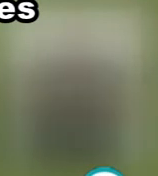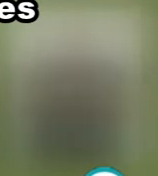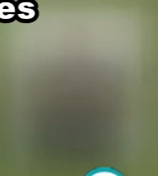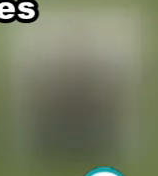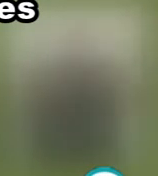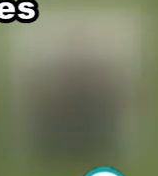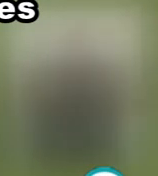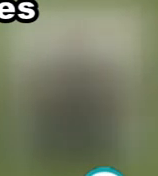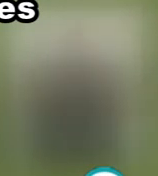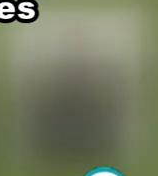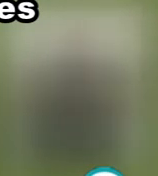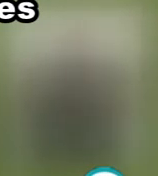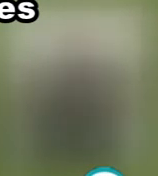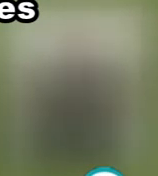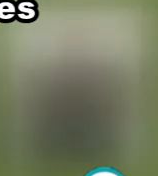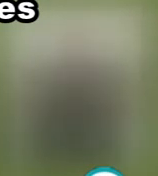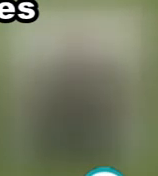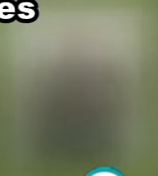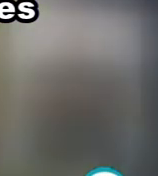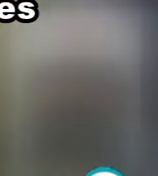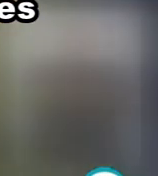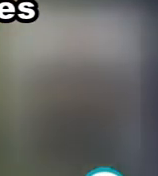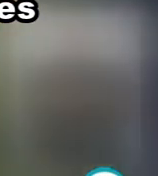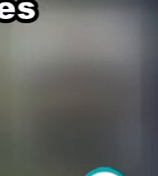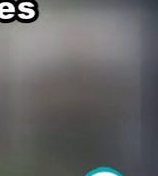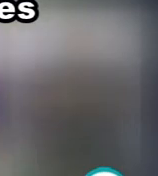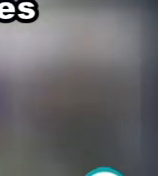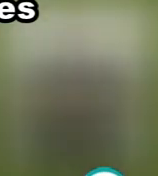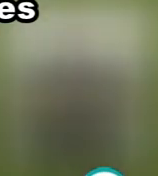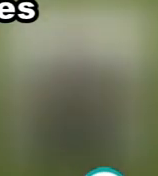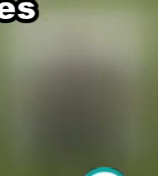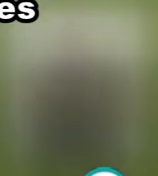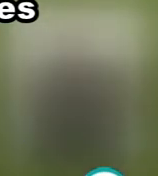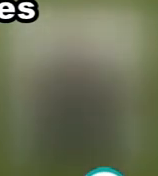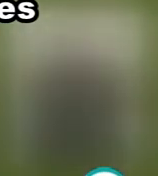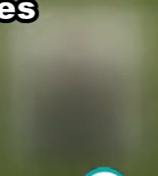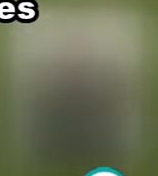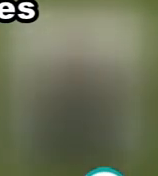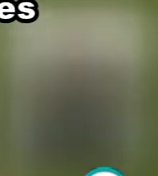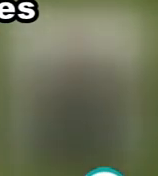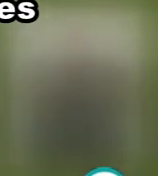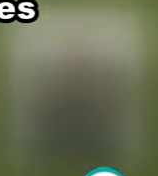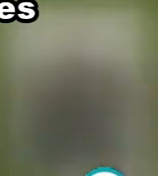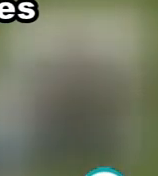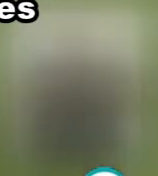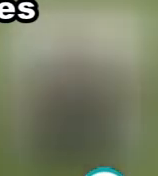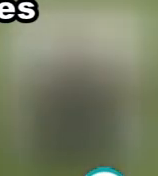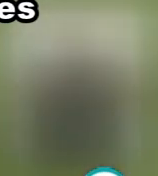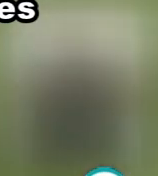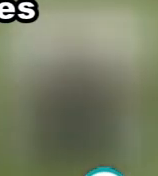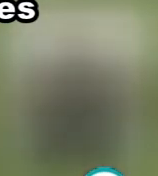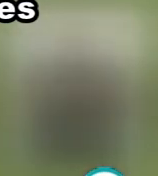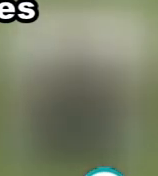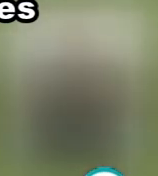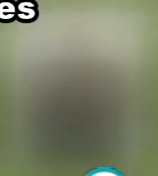ahora 68 y estaría por encima del Málaga. Pero en aquella época Lugo y Córdoba todavía estaban jugando por el tema de salir. Ahora estamos hablando de equipos